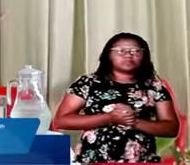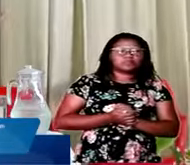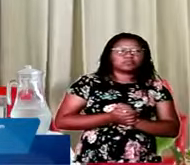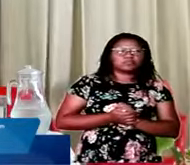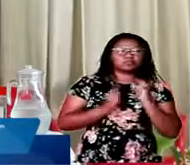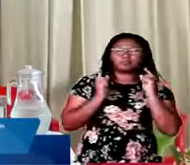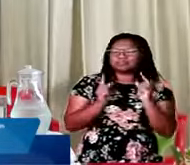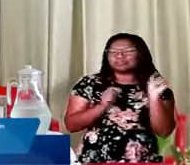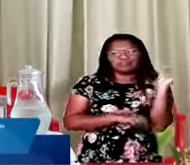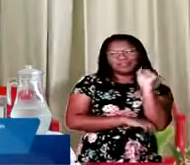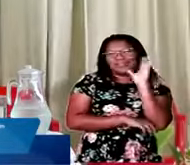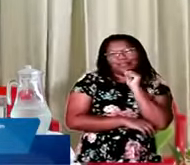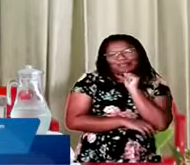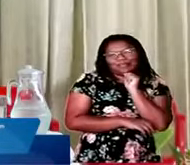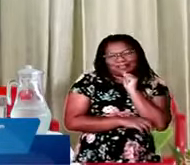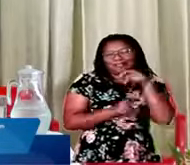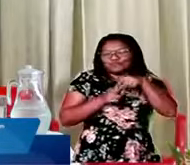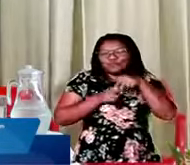no había ambulancia.